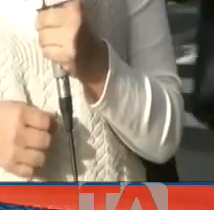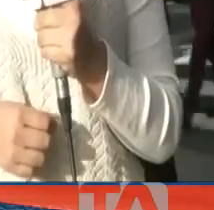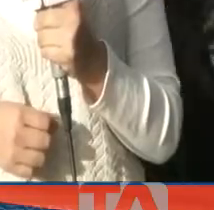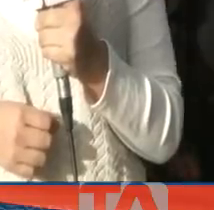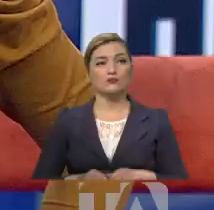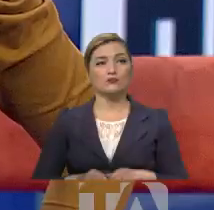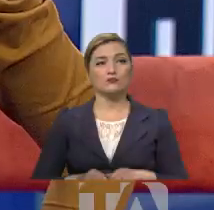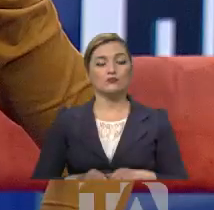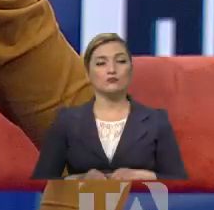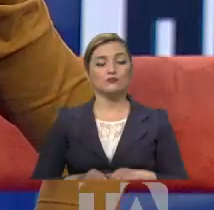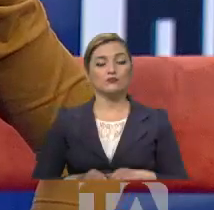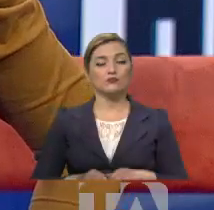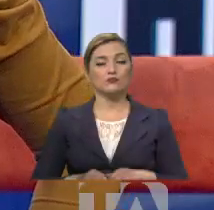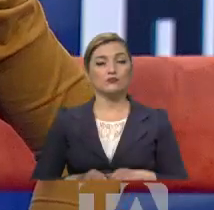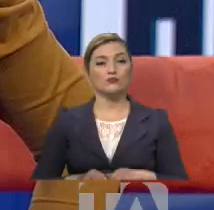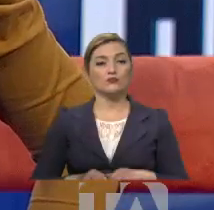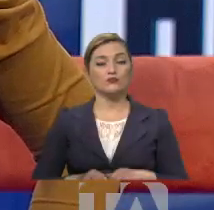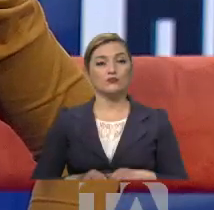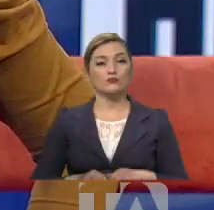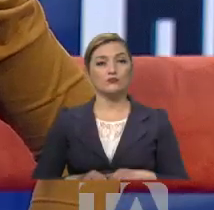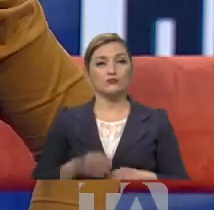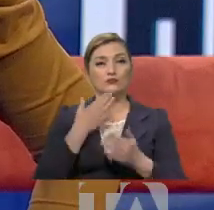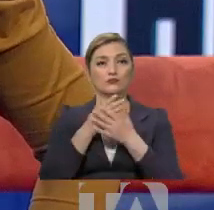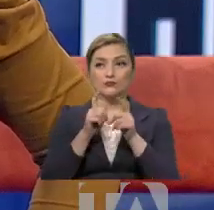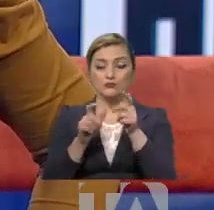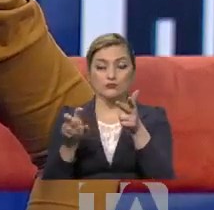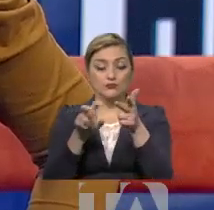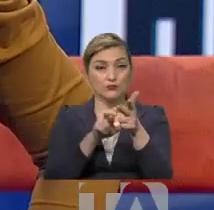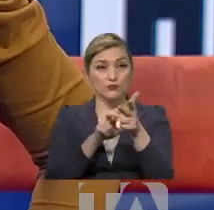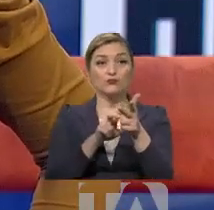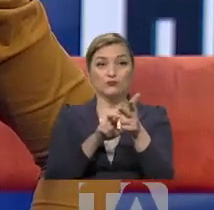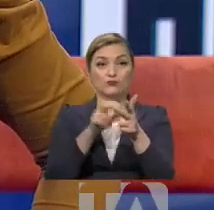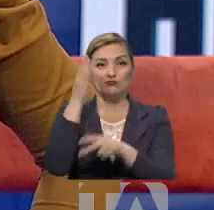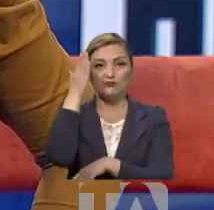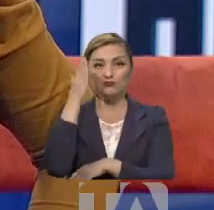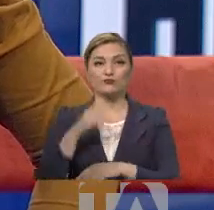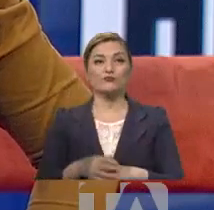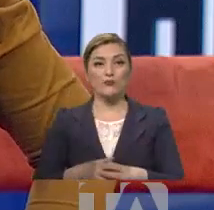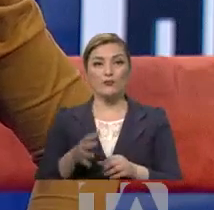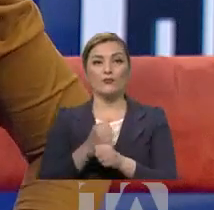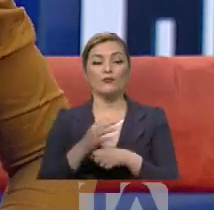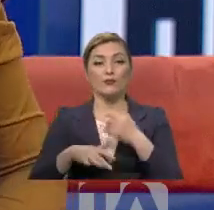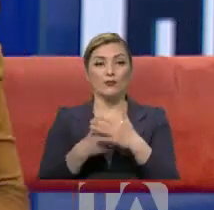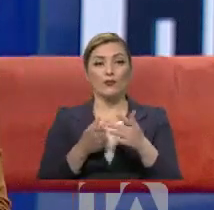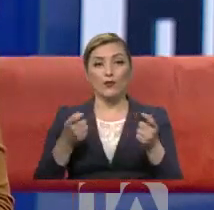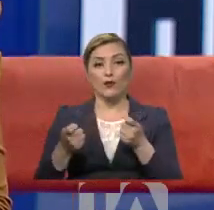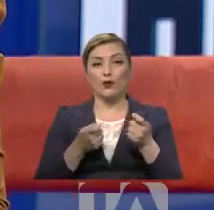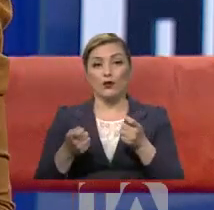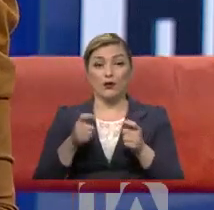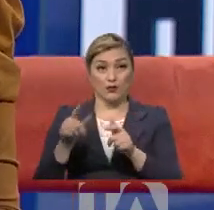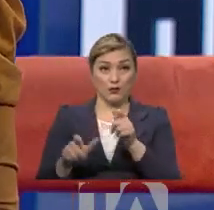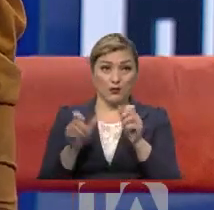ti, Fer. Muchísimas gracias por la información. Ya escucharon, amigos, aquellos que son usuarios del transporte público. Se realizan todos esos operativos para